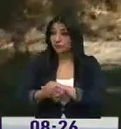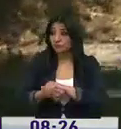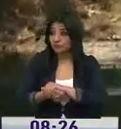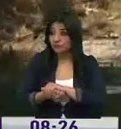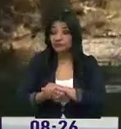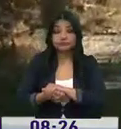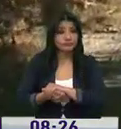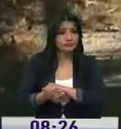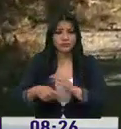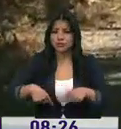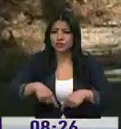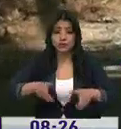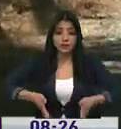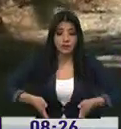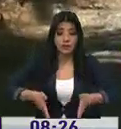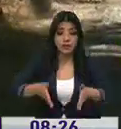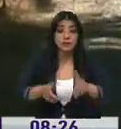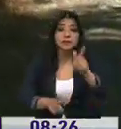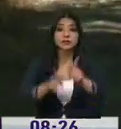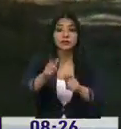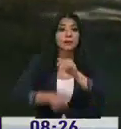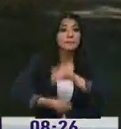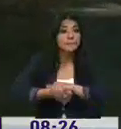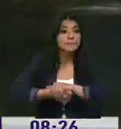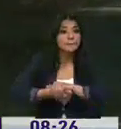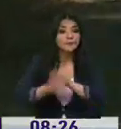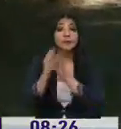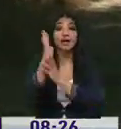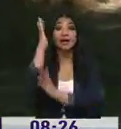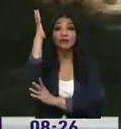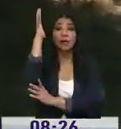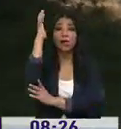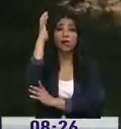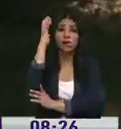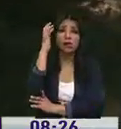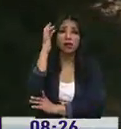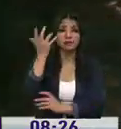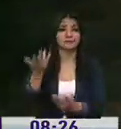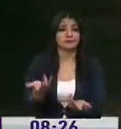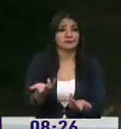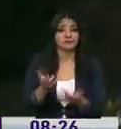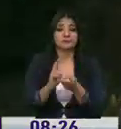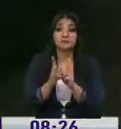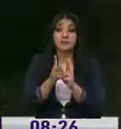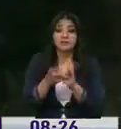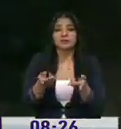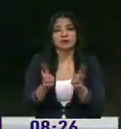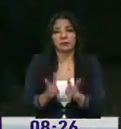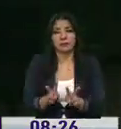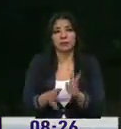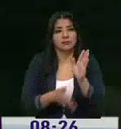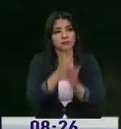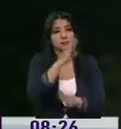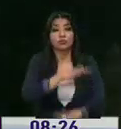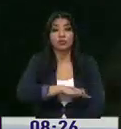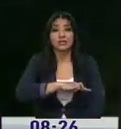En toda esta calle es guarida, árboles que están a punto de caerse, los vecinos se han trasladado al municipio,